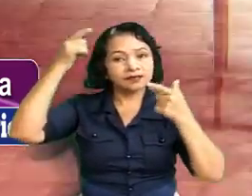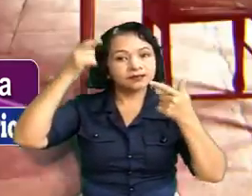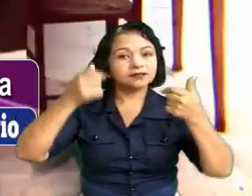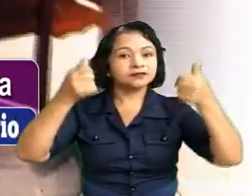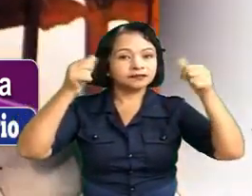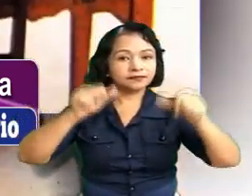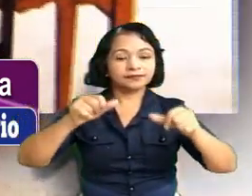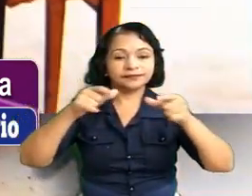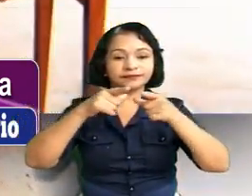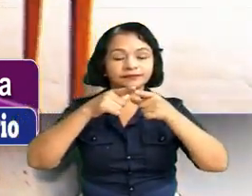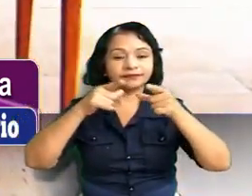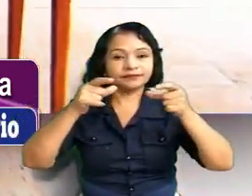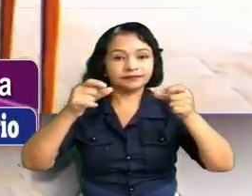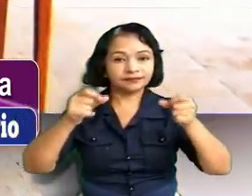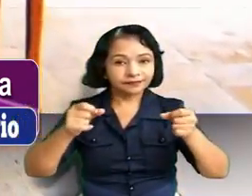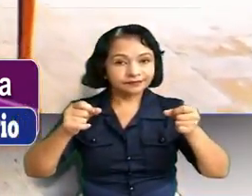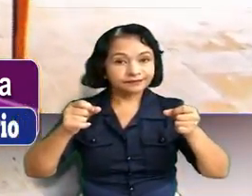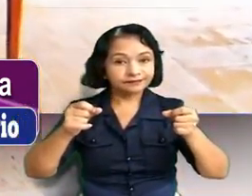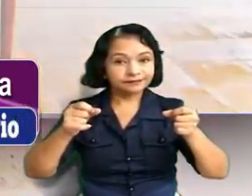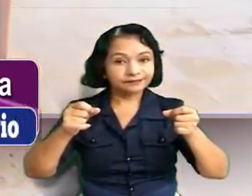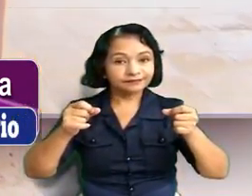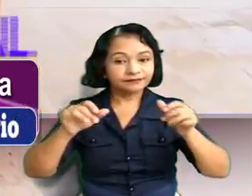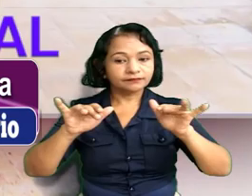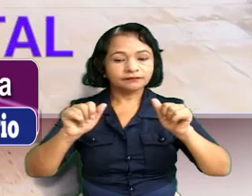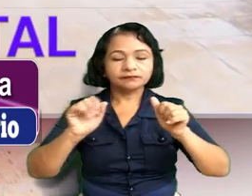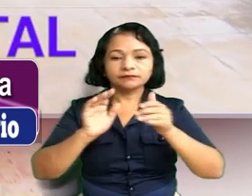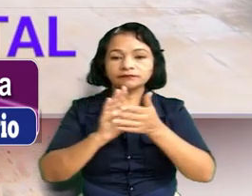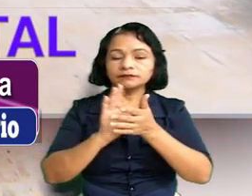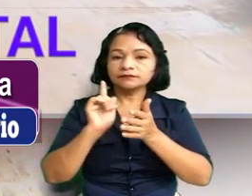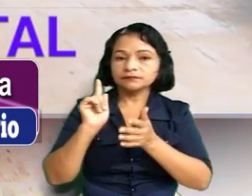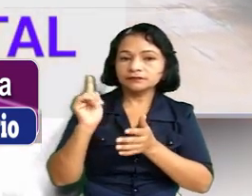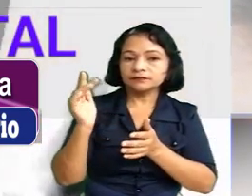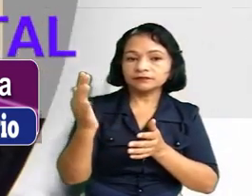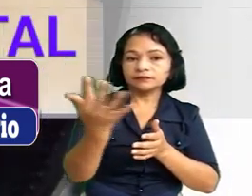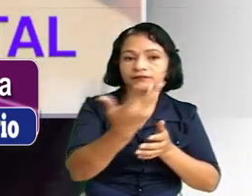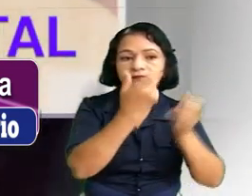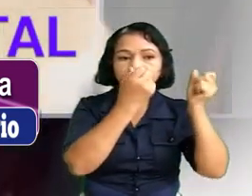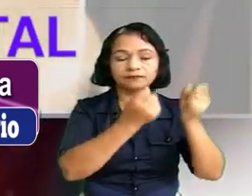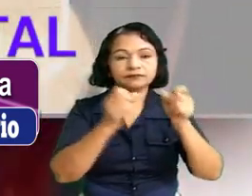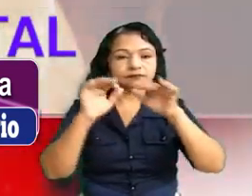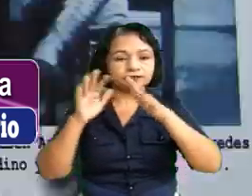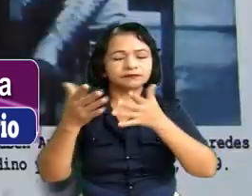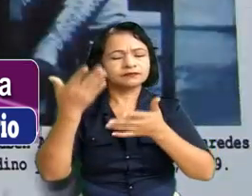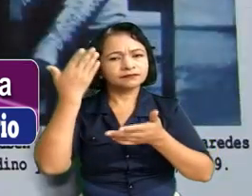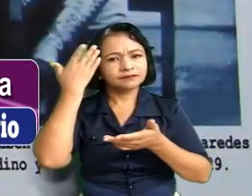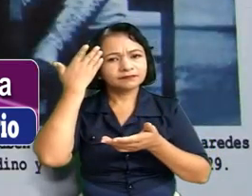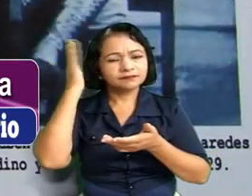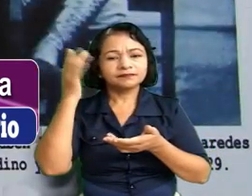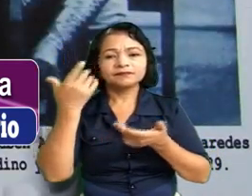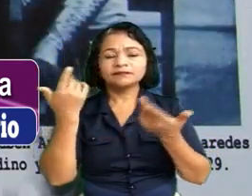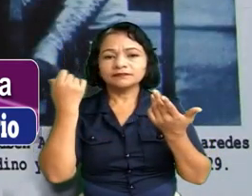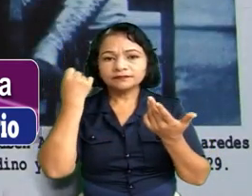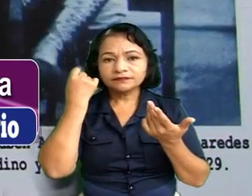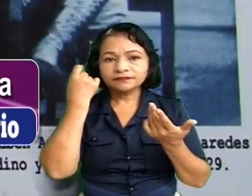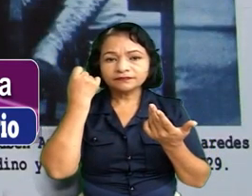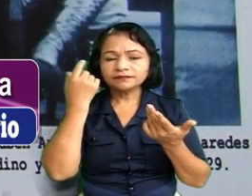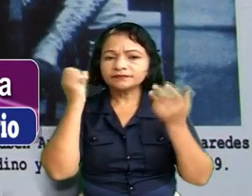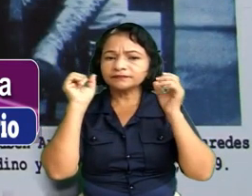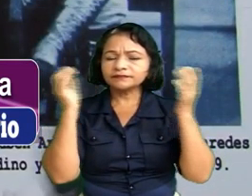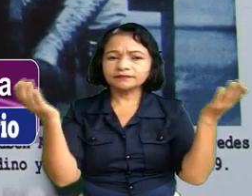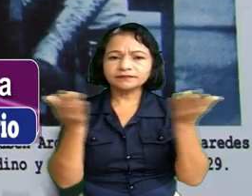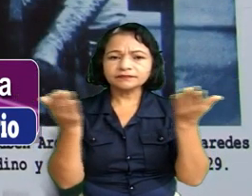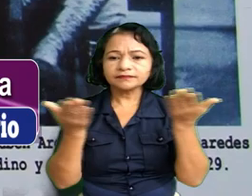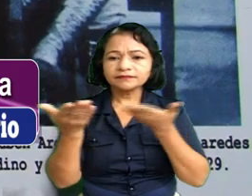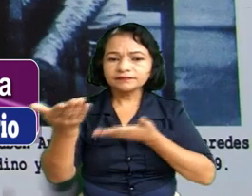a Managua, en la que precisamente pues ya todas y todos sabemos lo que ocurrió. ¿Cómo podemos entender ese proceso